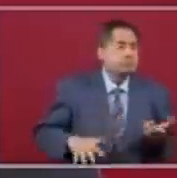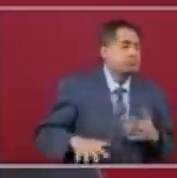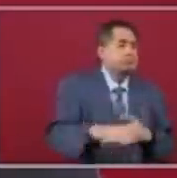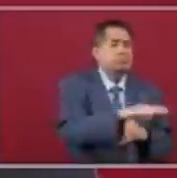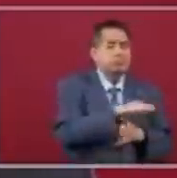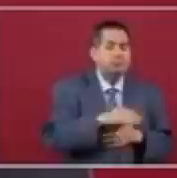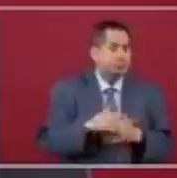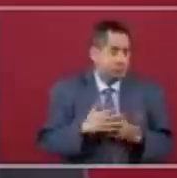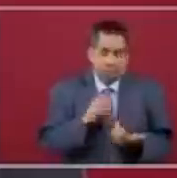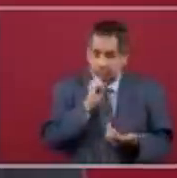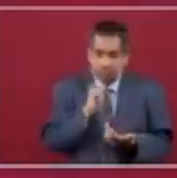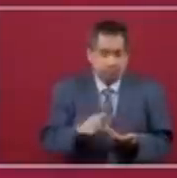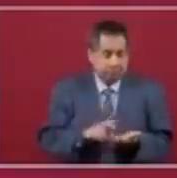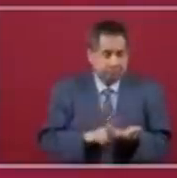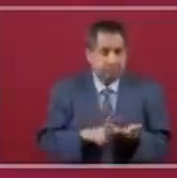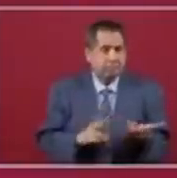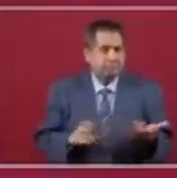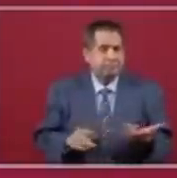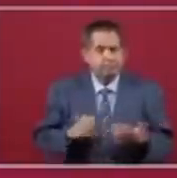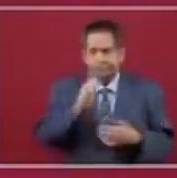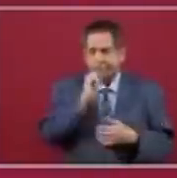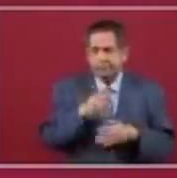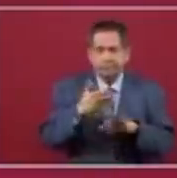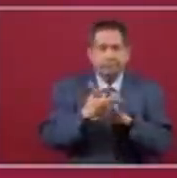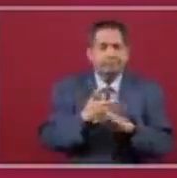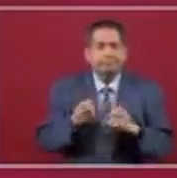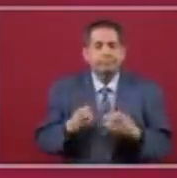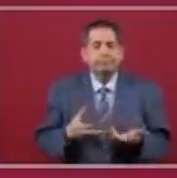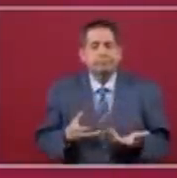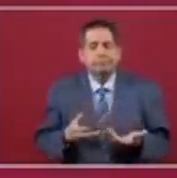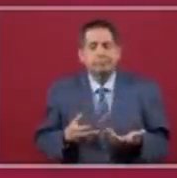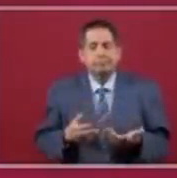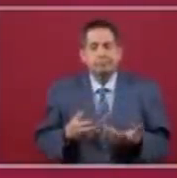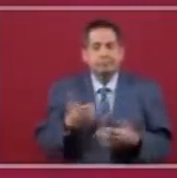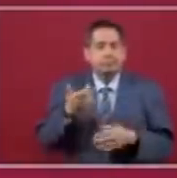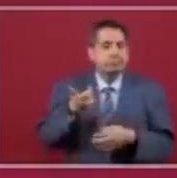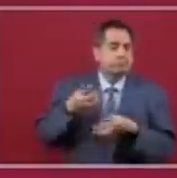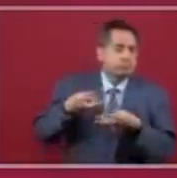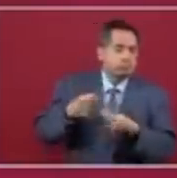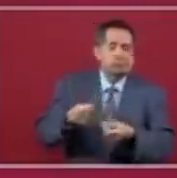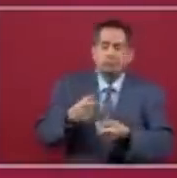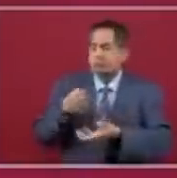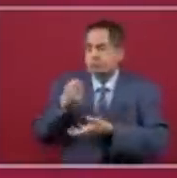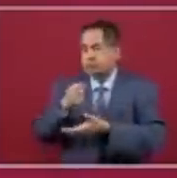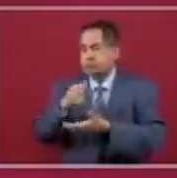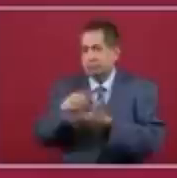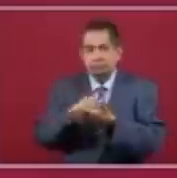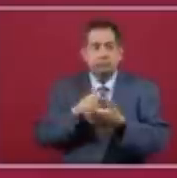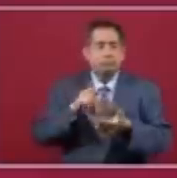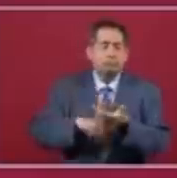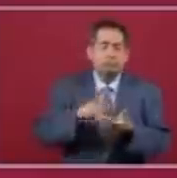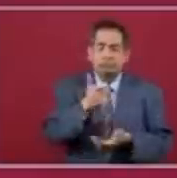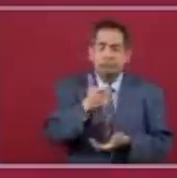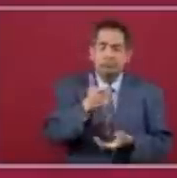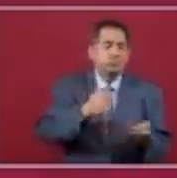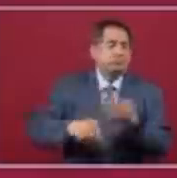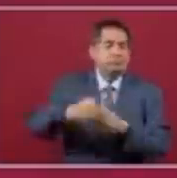también hay una afectación a la hacienda pública. El presupuesto es dinero de todos,